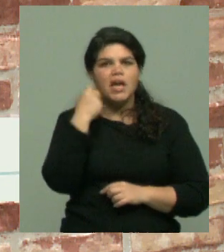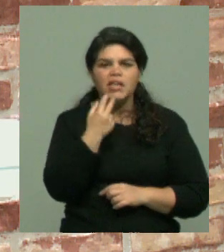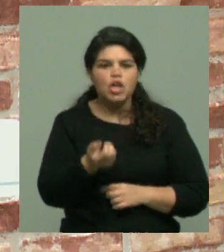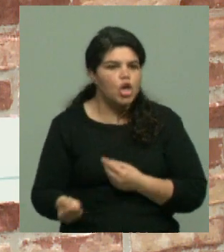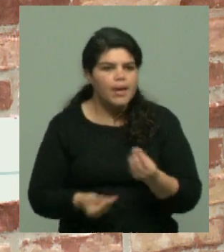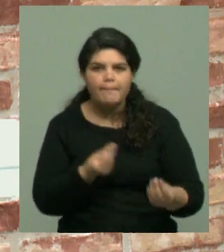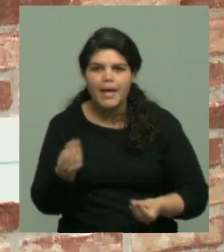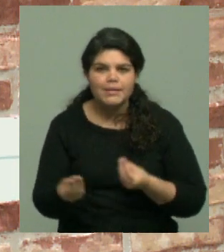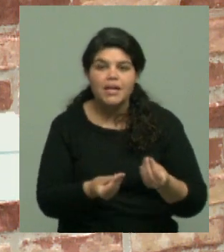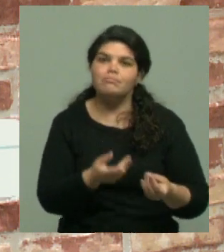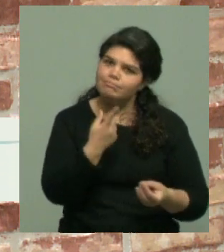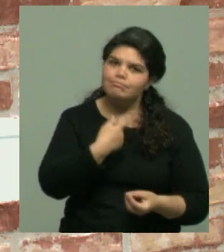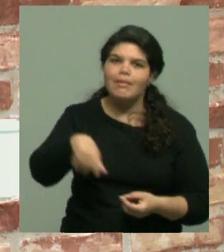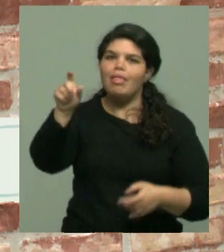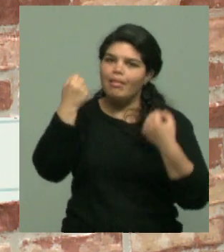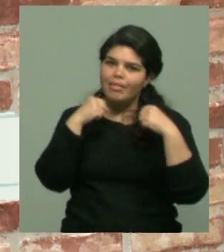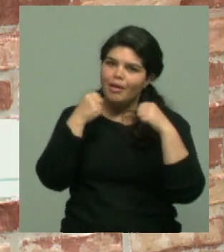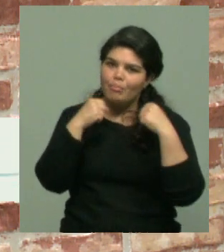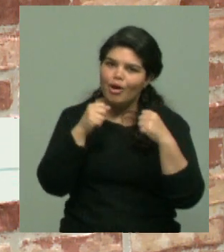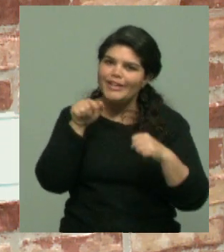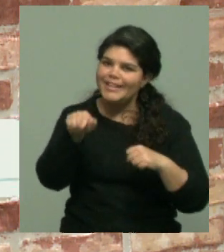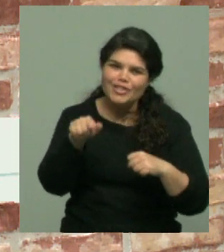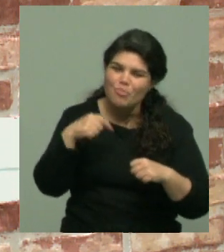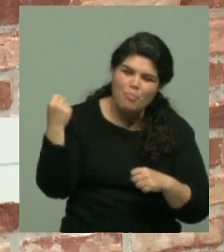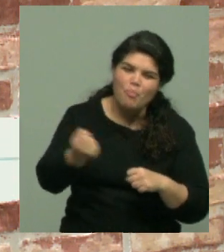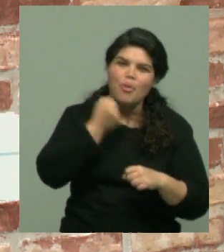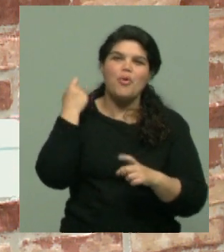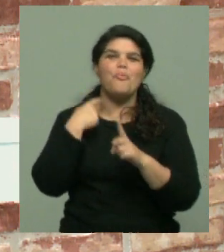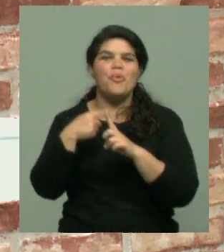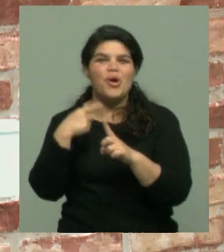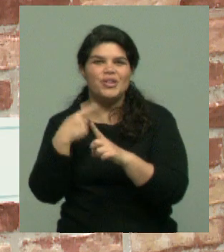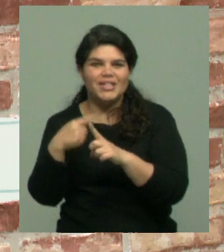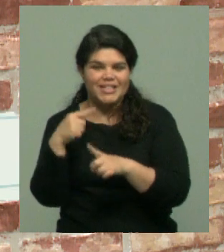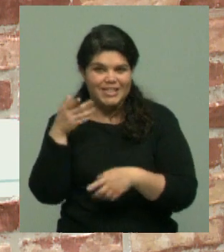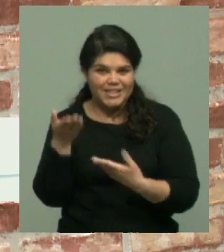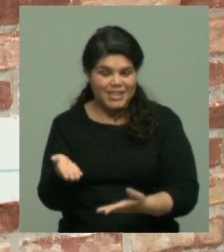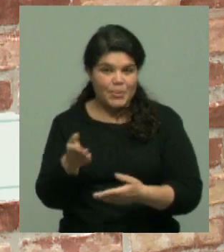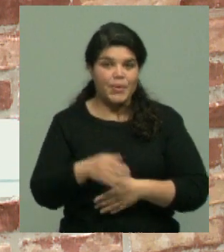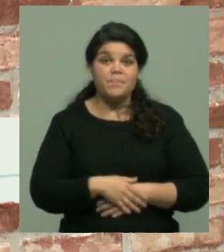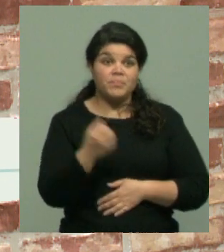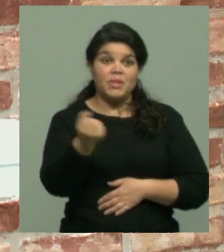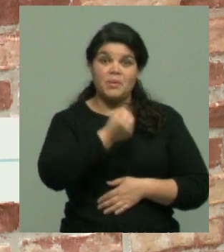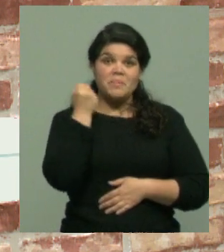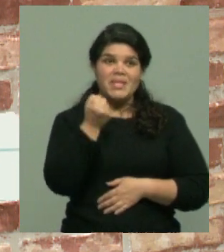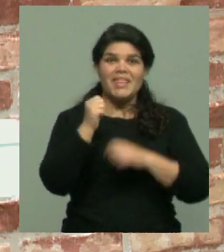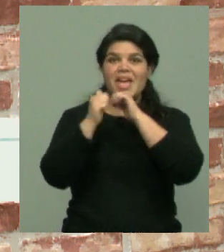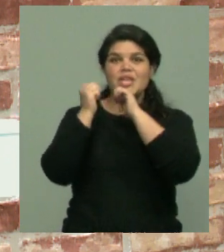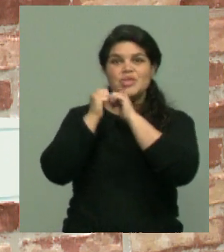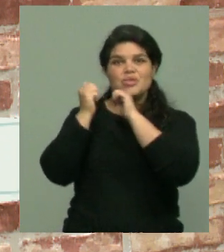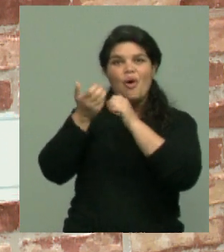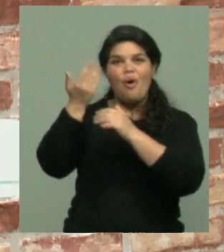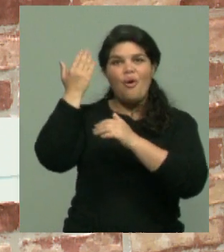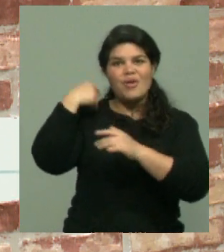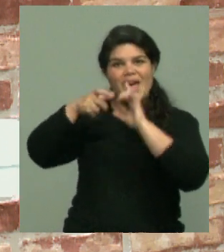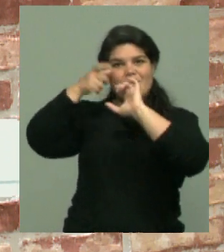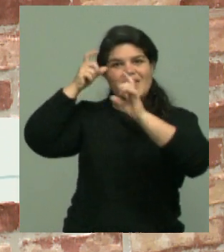bueno, el deporte es una excelente opción y bueno, está bueno conocer estas historias porque no hay límite, ¿no? La posibilidad